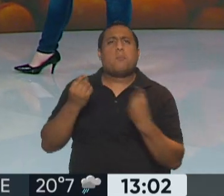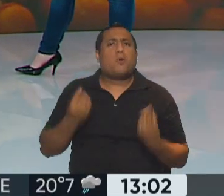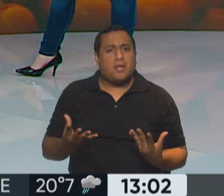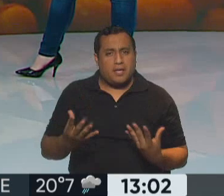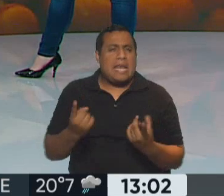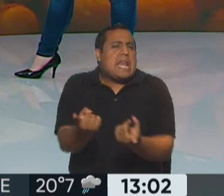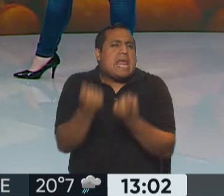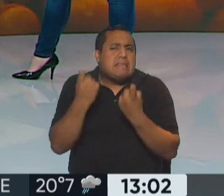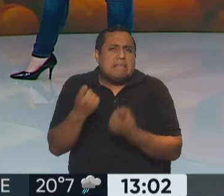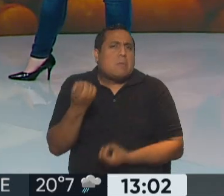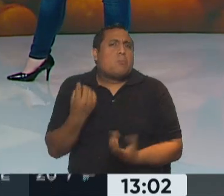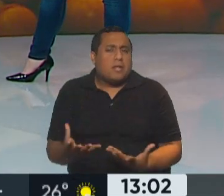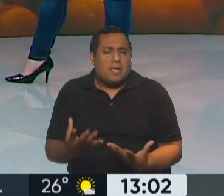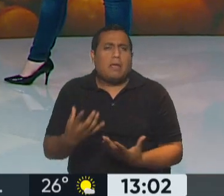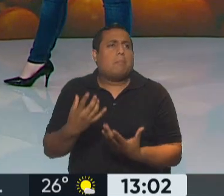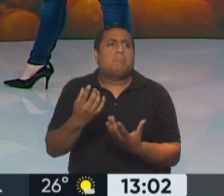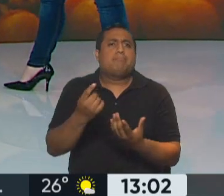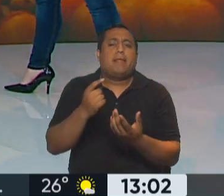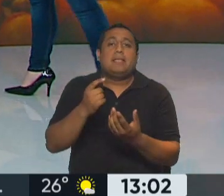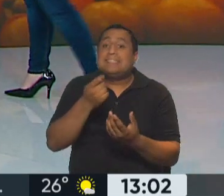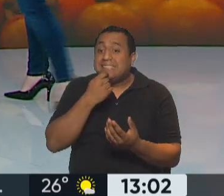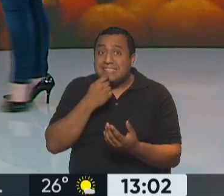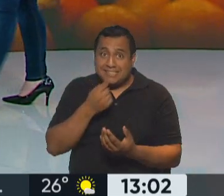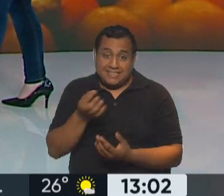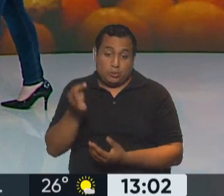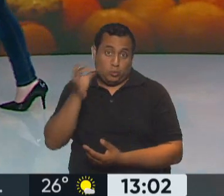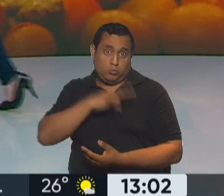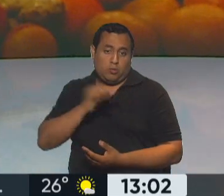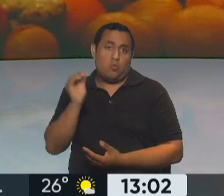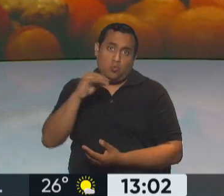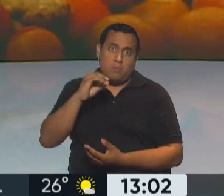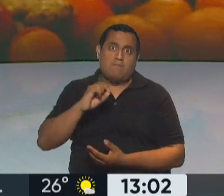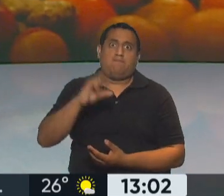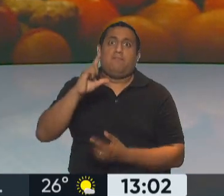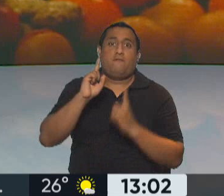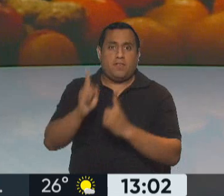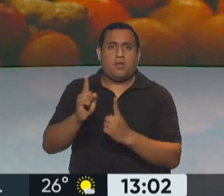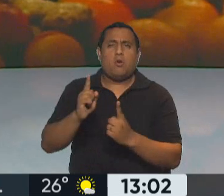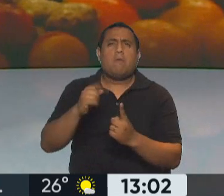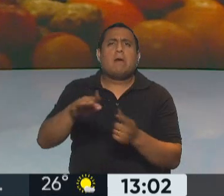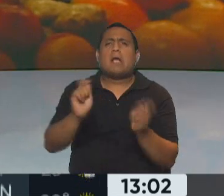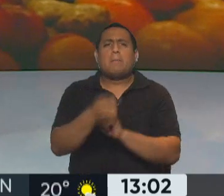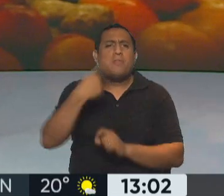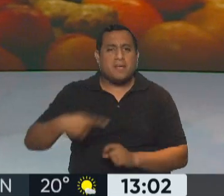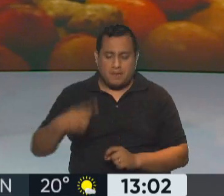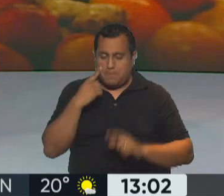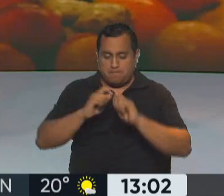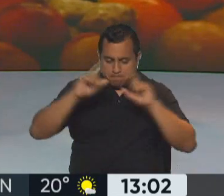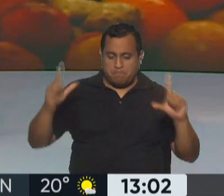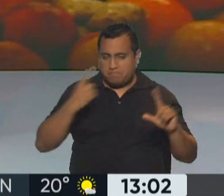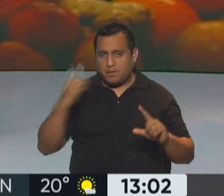qué cambiaría, ¿no?, respecto del escenario actual. Hicimos unos números desde el Centro de Economía Política Argentina. Por